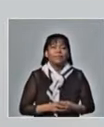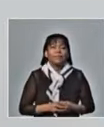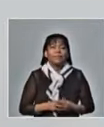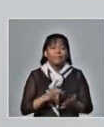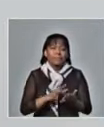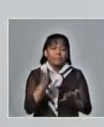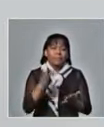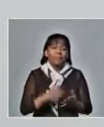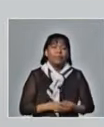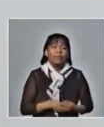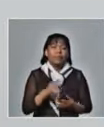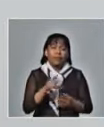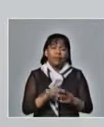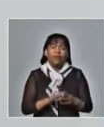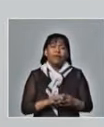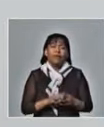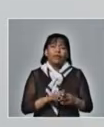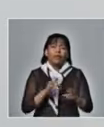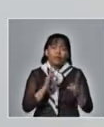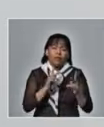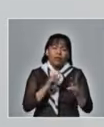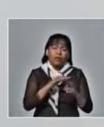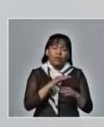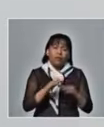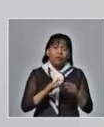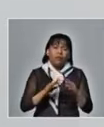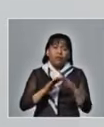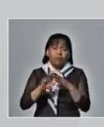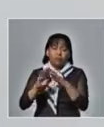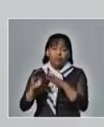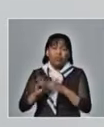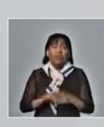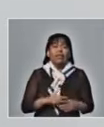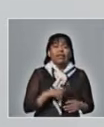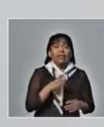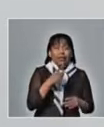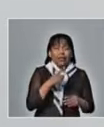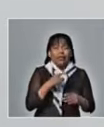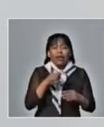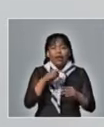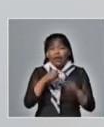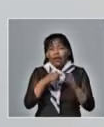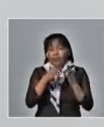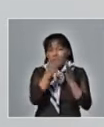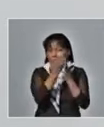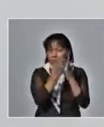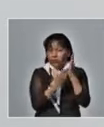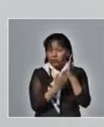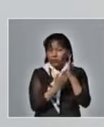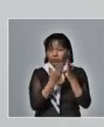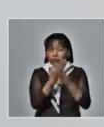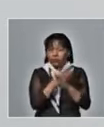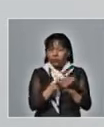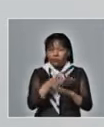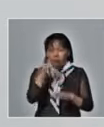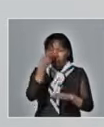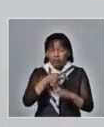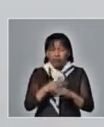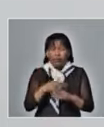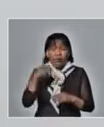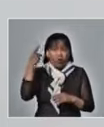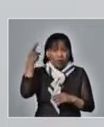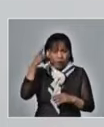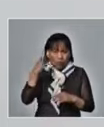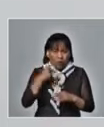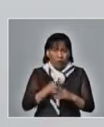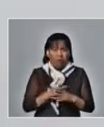Gracias. Quiero hablarle también a nuestros paisanos migrantes. Quiero decirles que, de acuerdo a datos del Banco de México, Puebla es el quinto estado que recibe el mayor